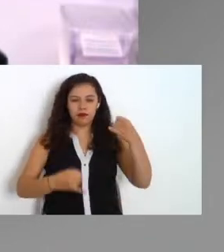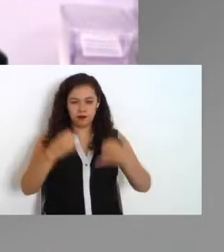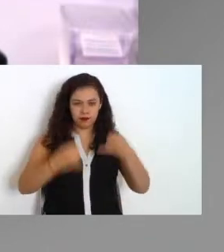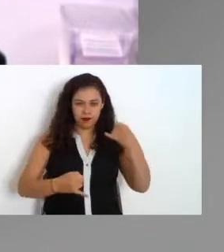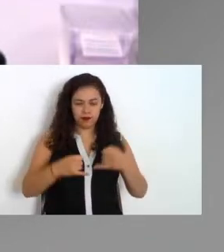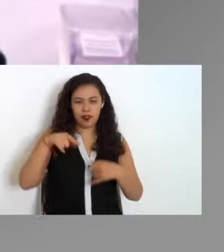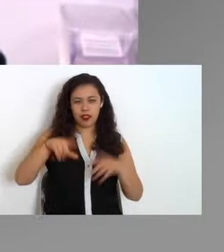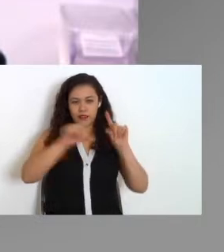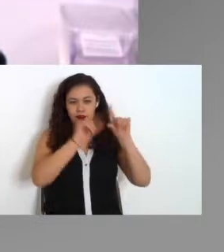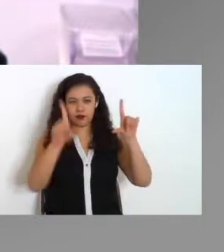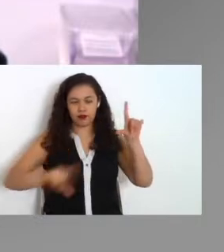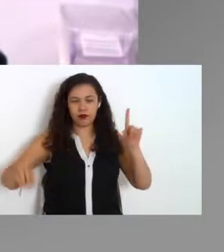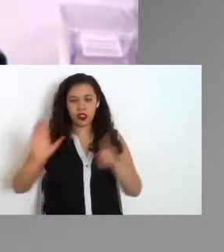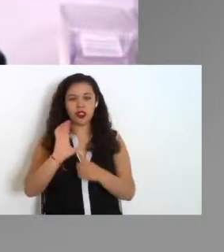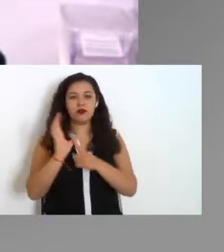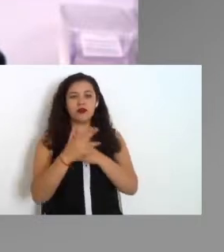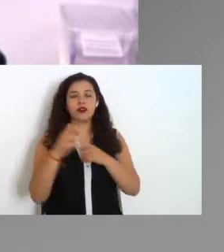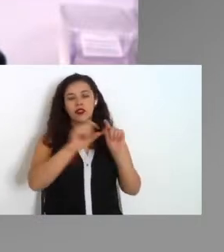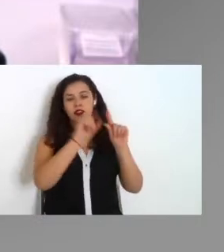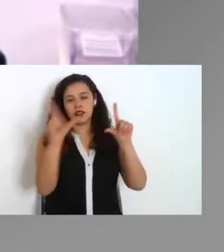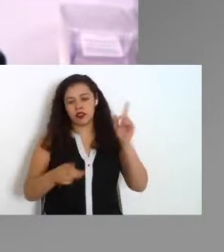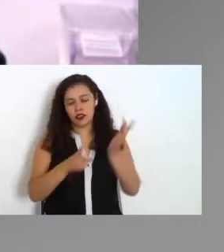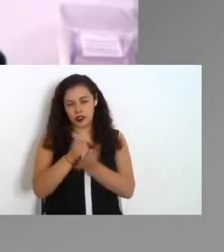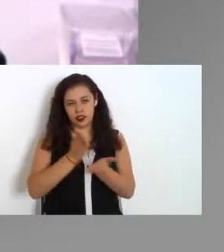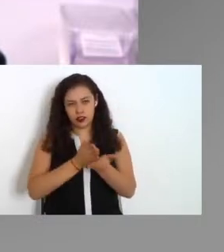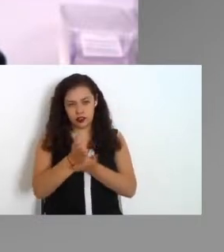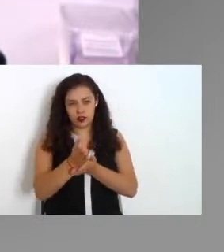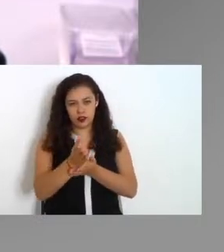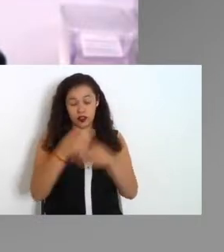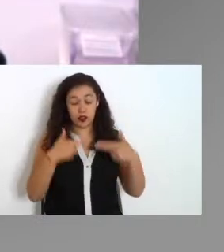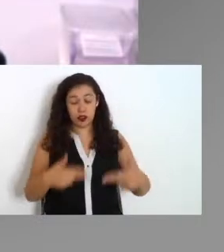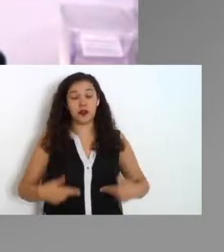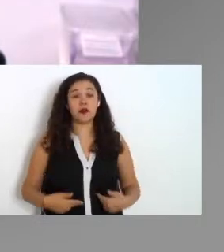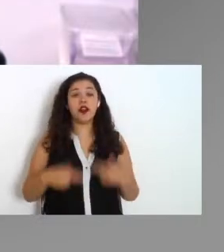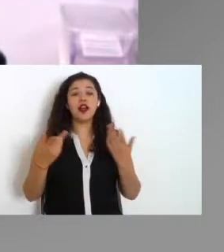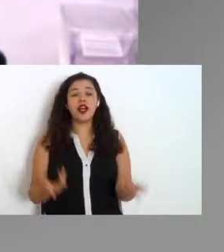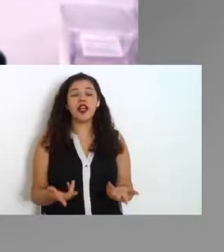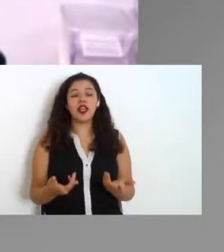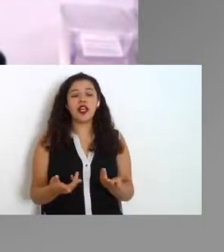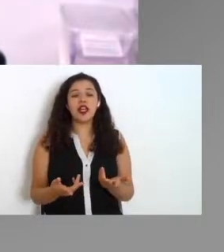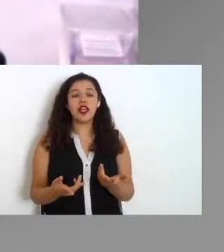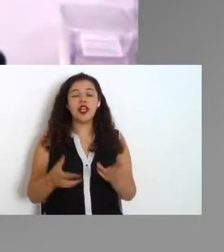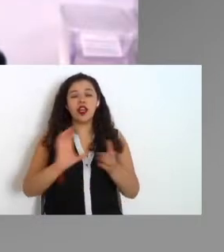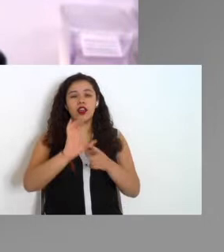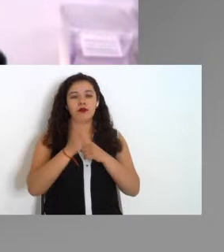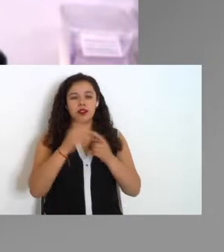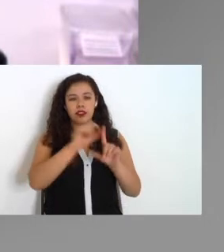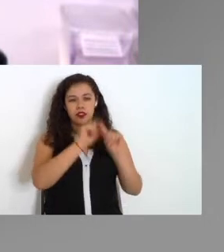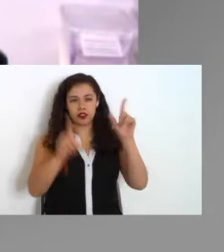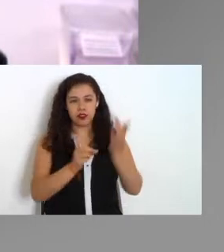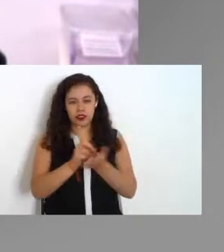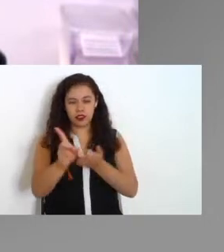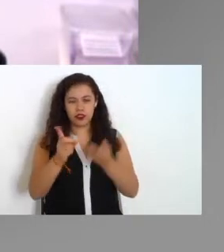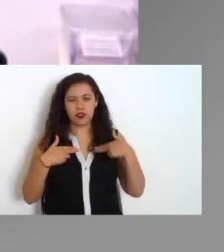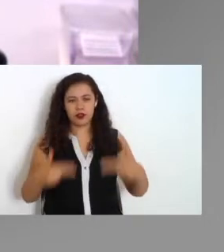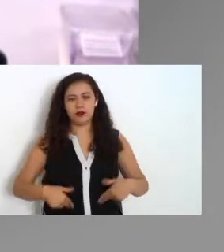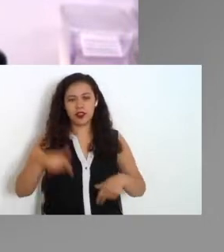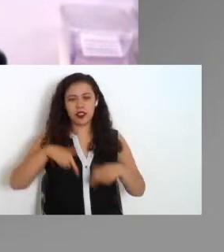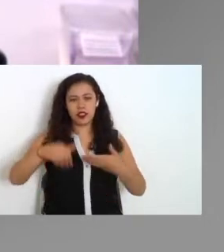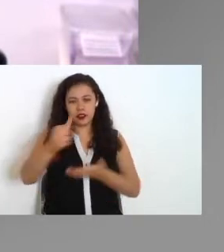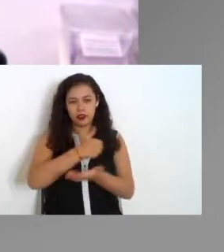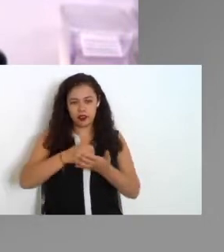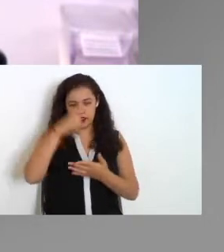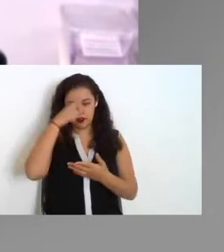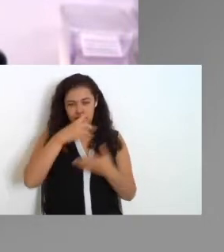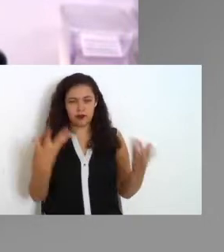Comisión Nacional de los Derechos Humanos y la Comisión Nacional de Derechos Humanos de la Ciudad de México. En la iniciativa privada ha desarrollado en conjunto con las